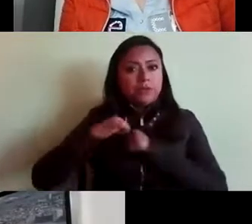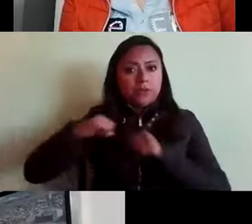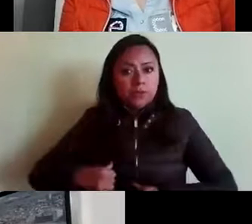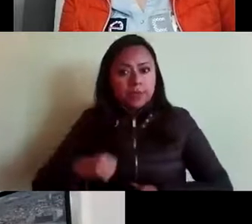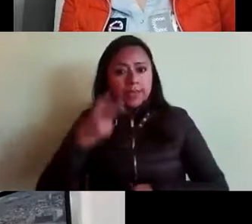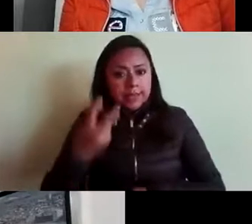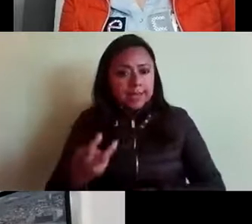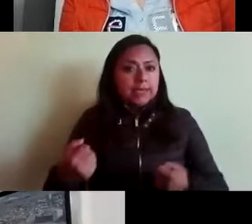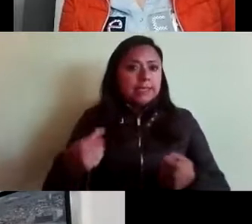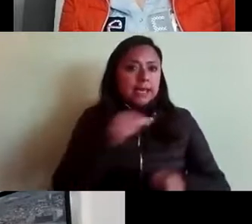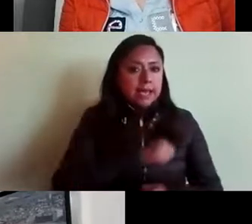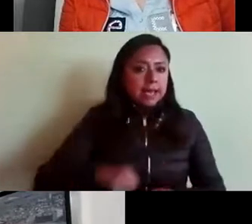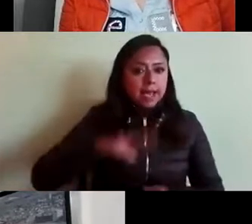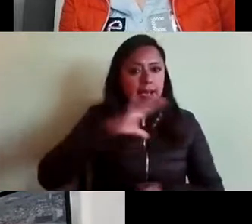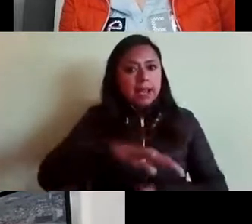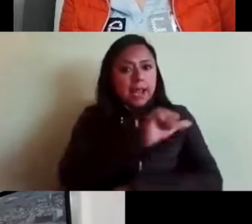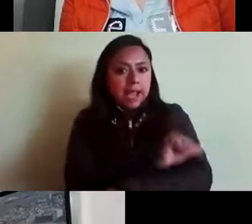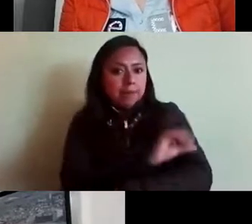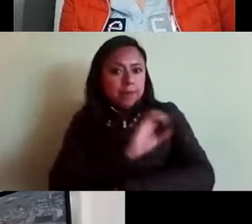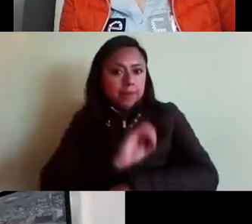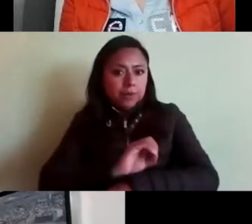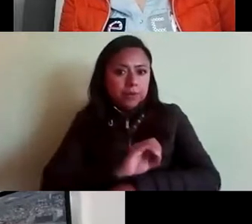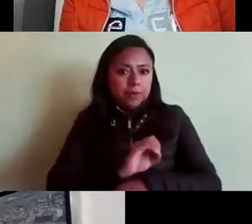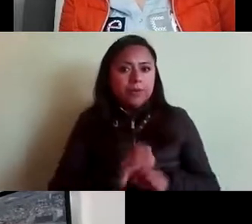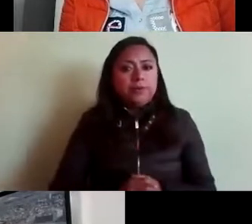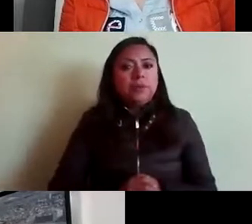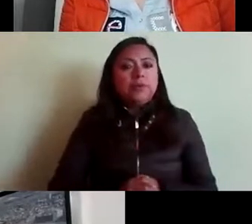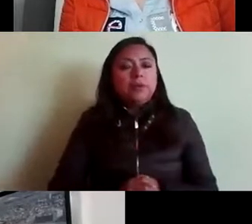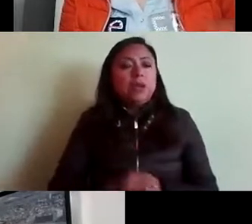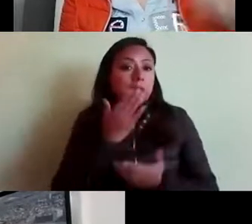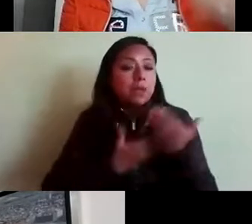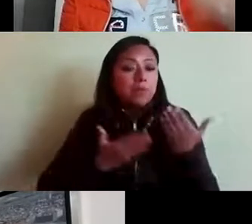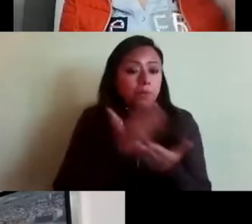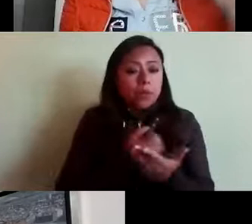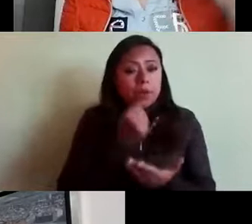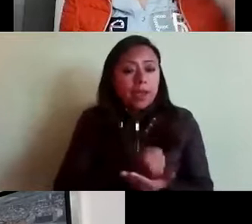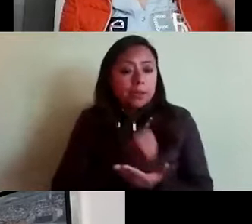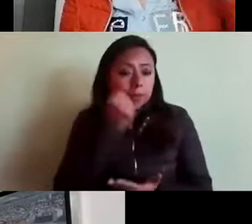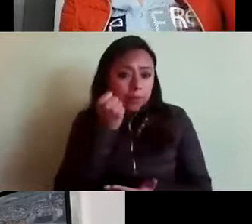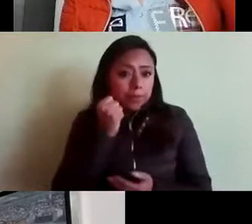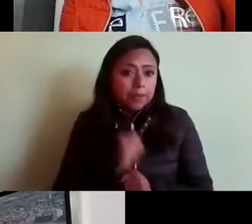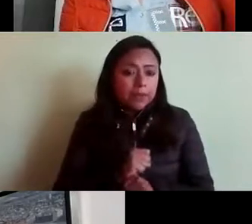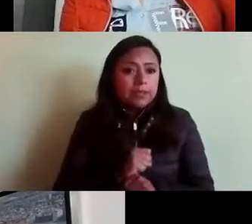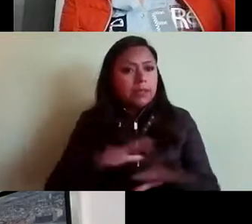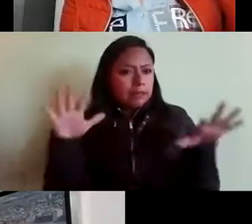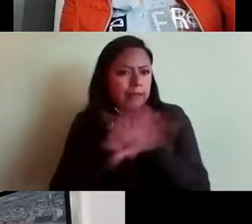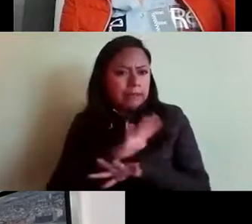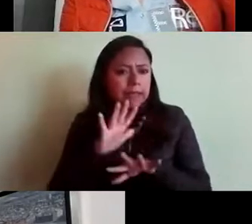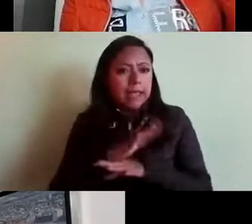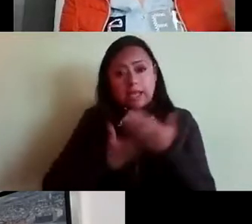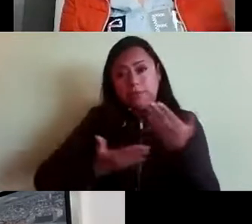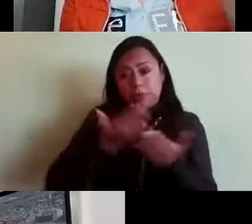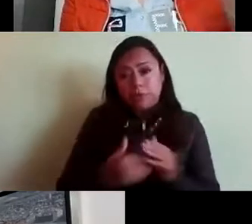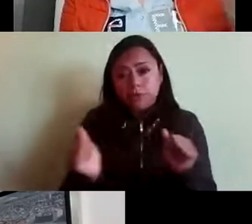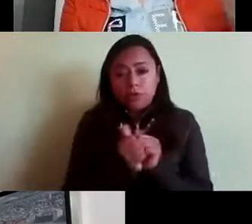en Álvaro Obregón se propone aprobar con modificaciones la proposición con